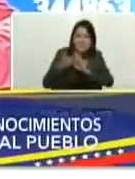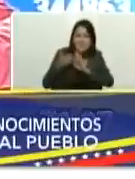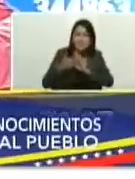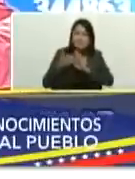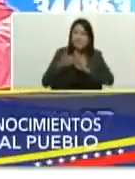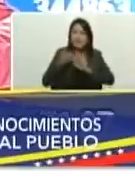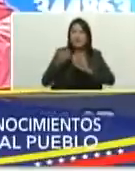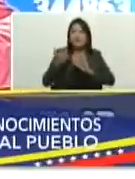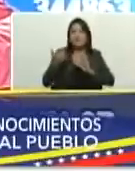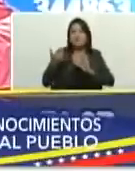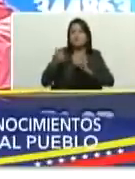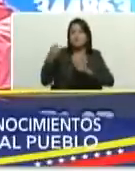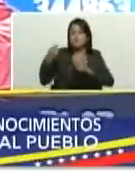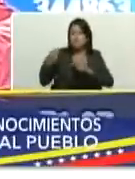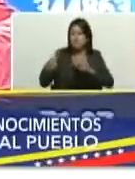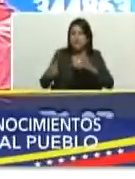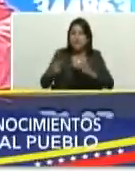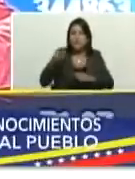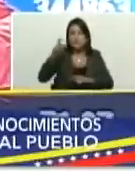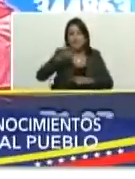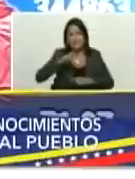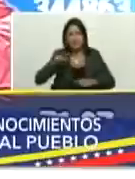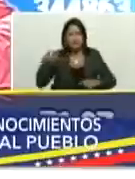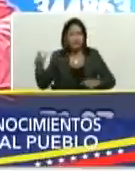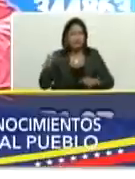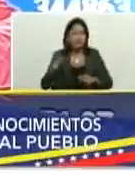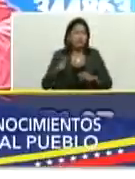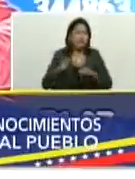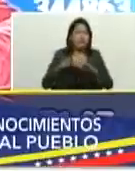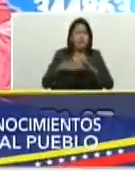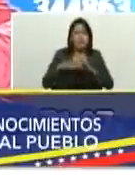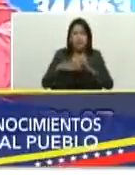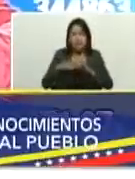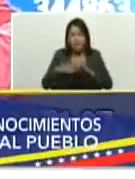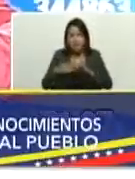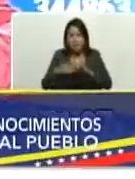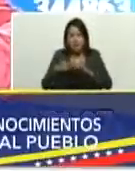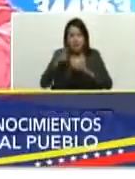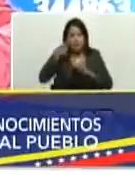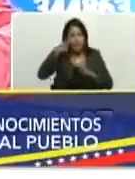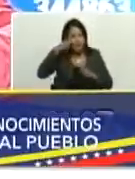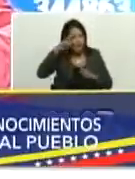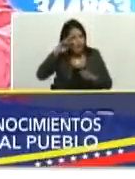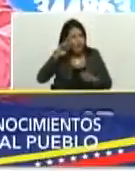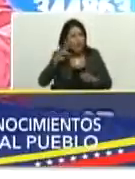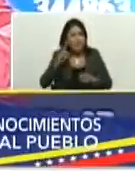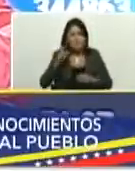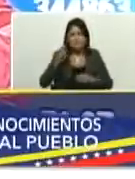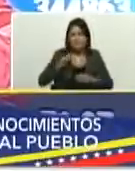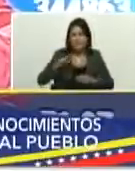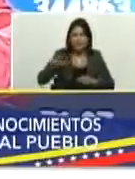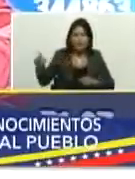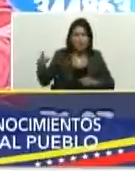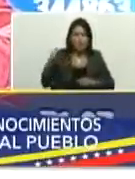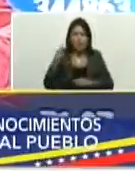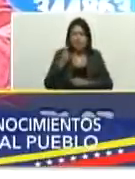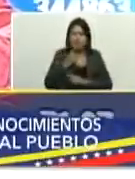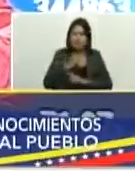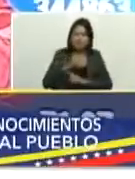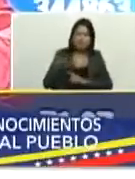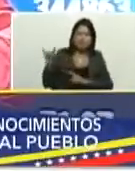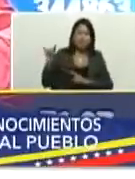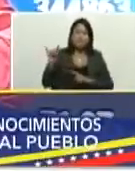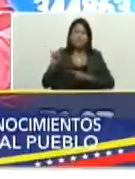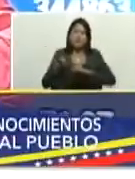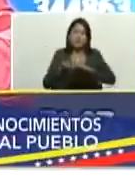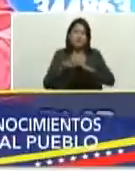maldades, lenguas tarifadas, plumas tarifadas, traidores, traidoras, venga